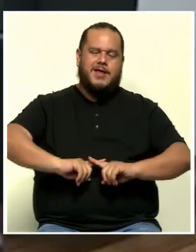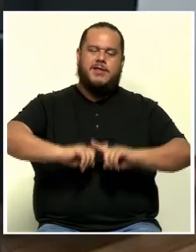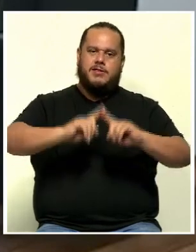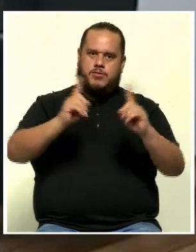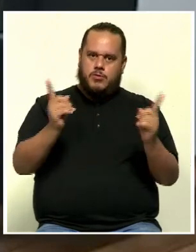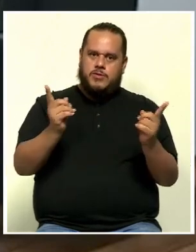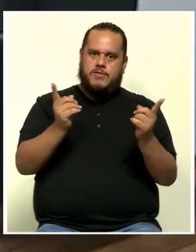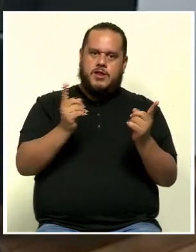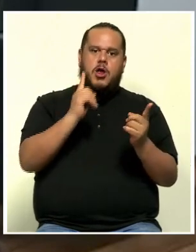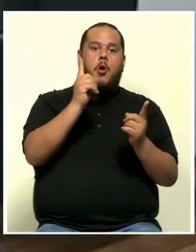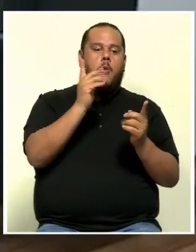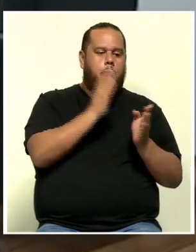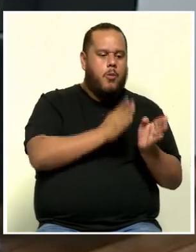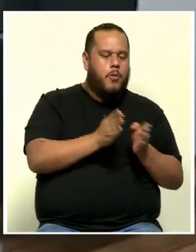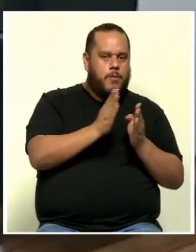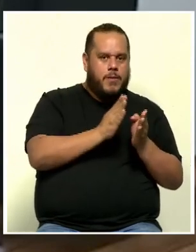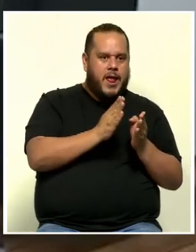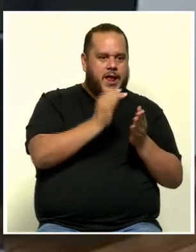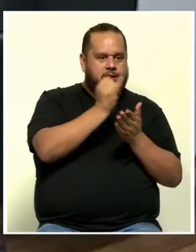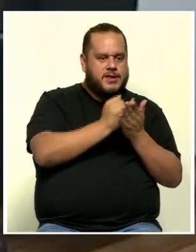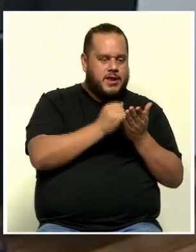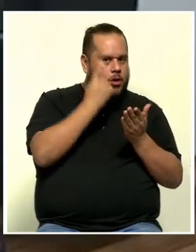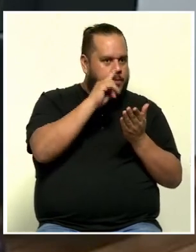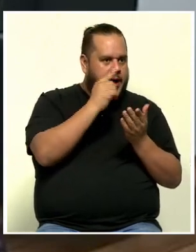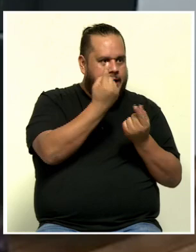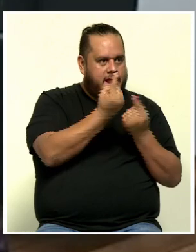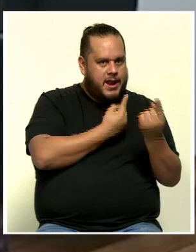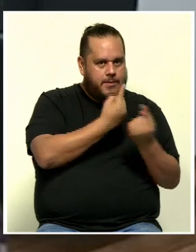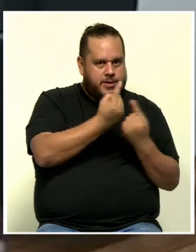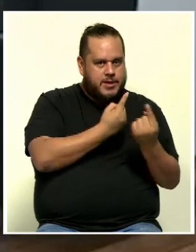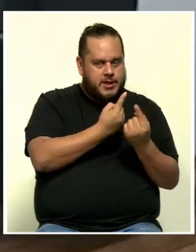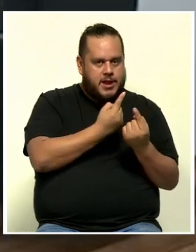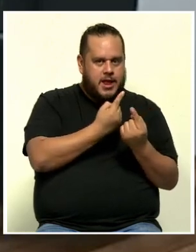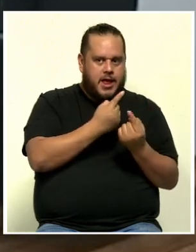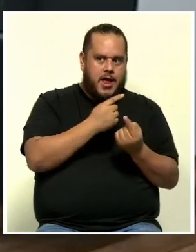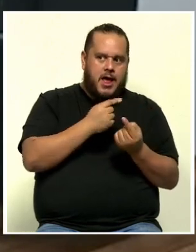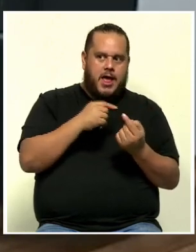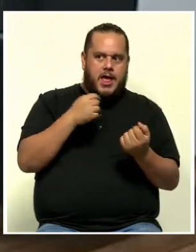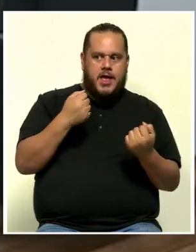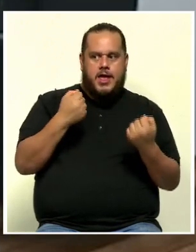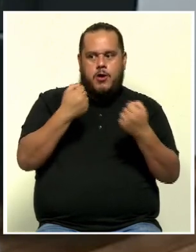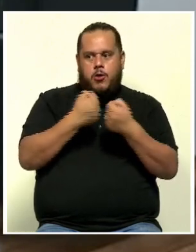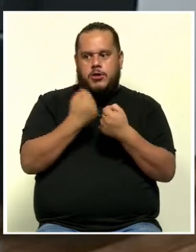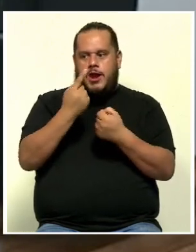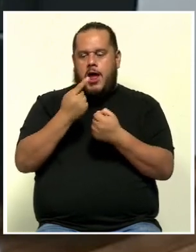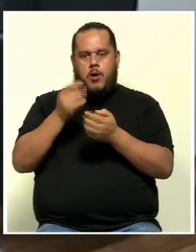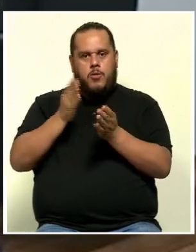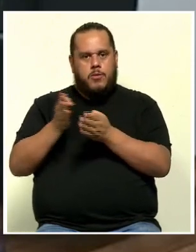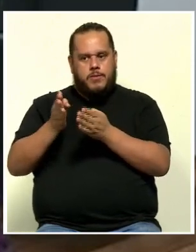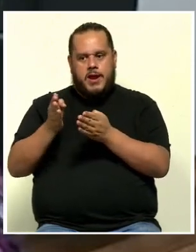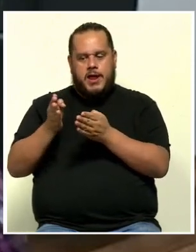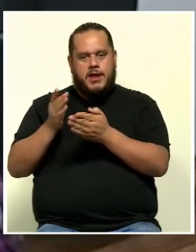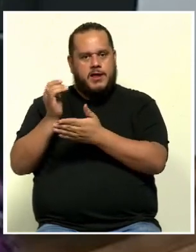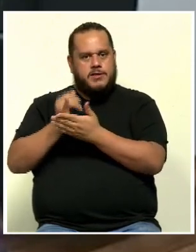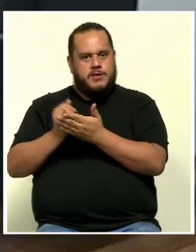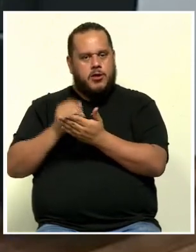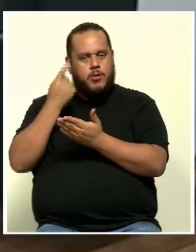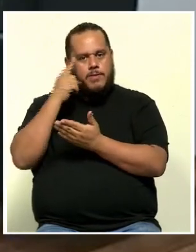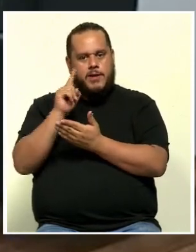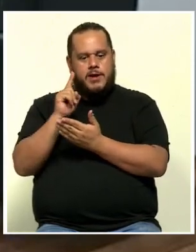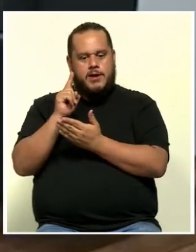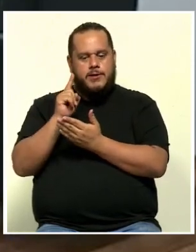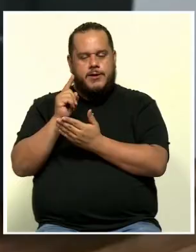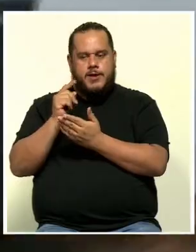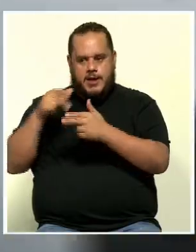muchísimo un plan que ha sido diseñado para la presencialidad versus un plan que sea diseñado para